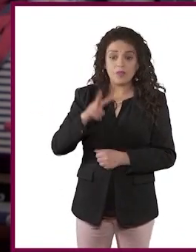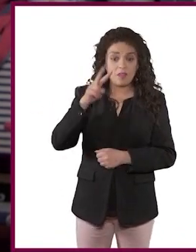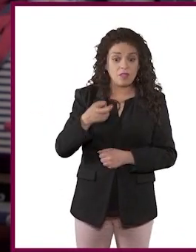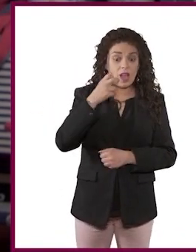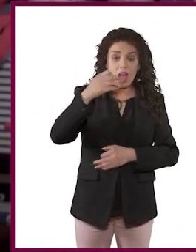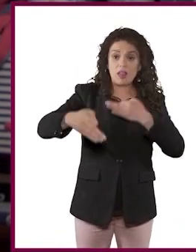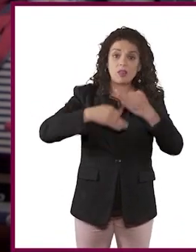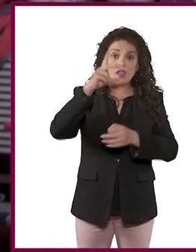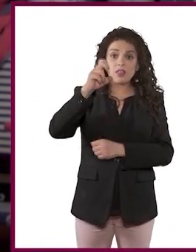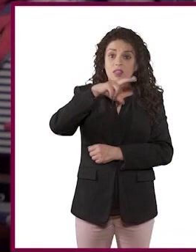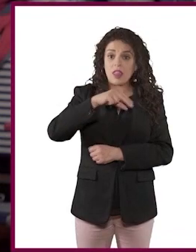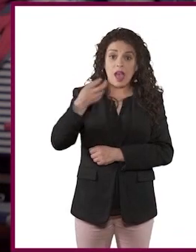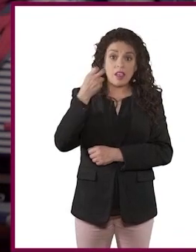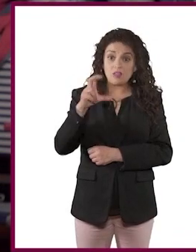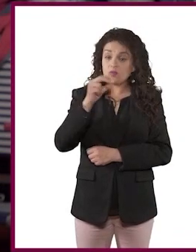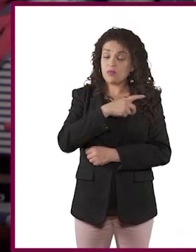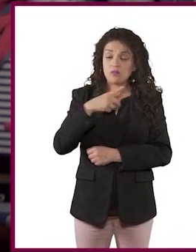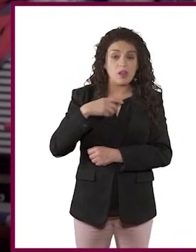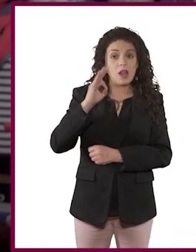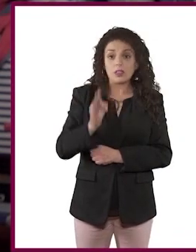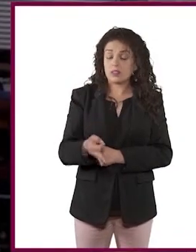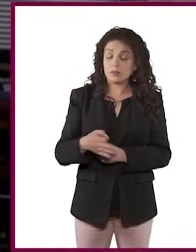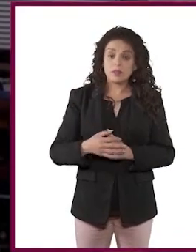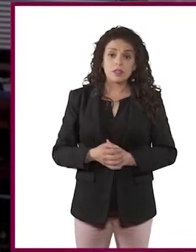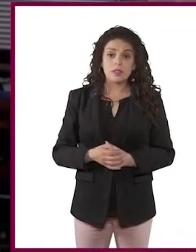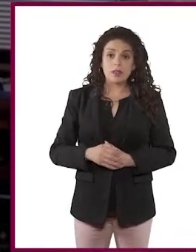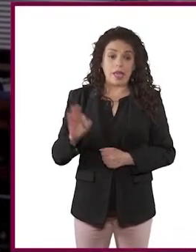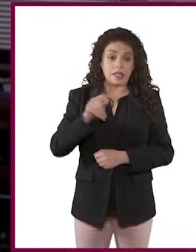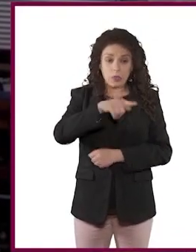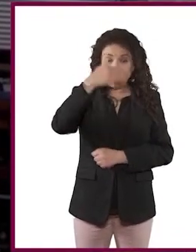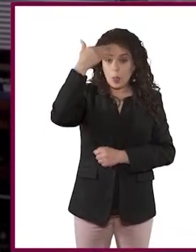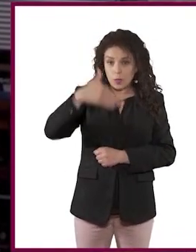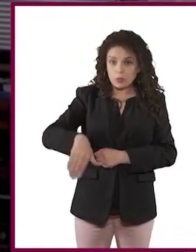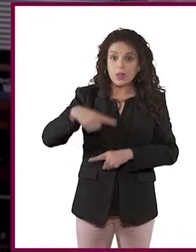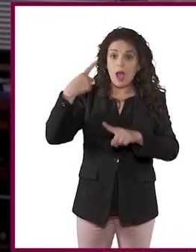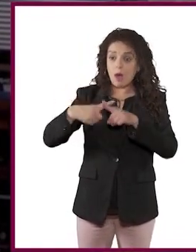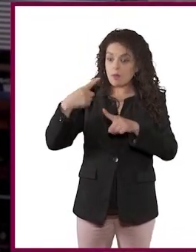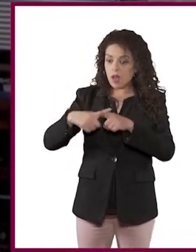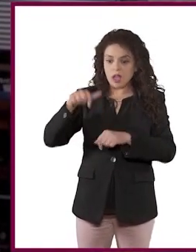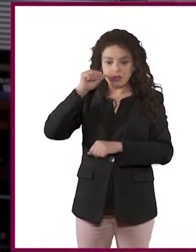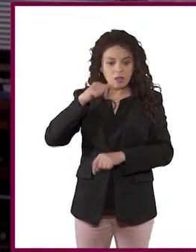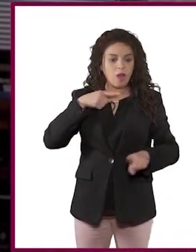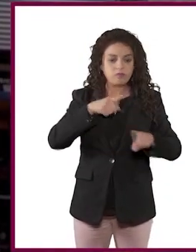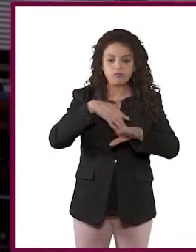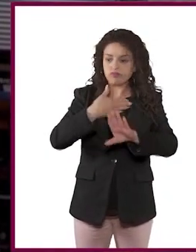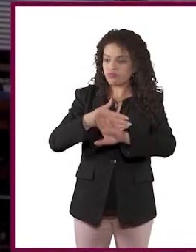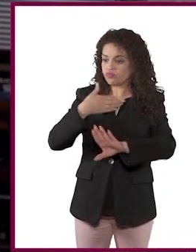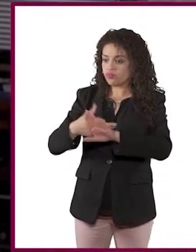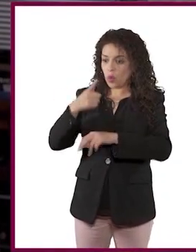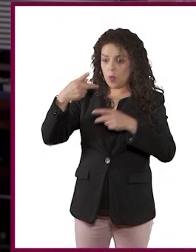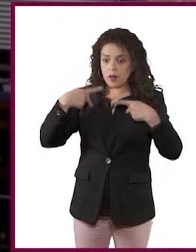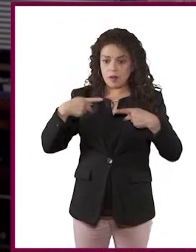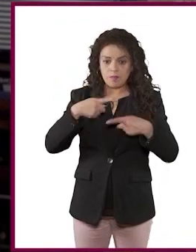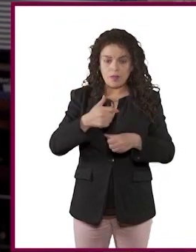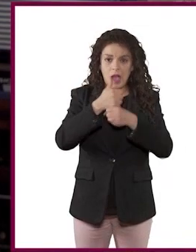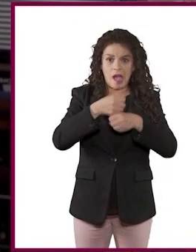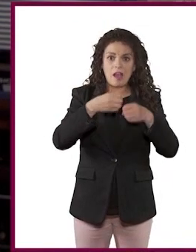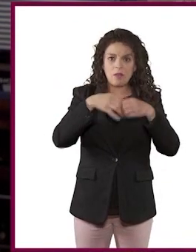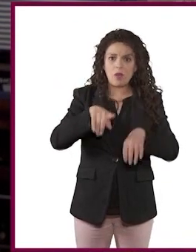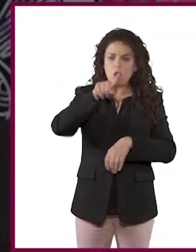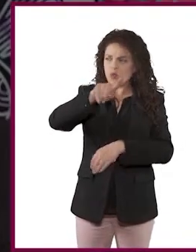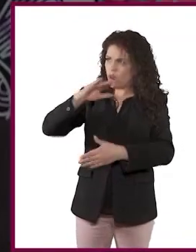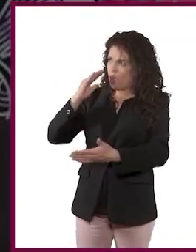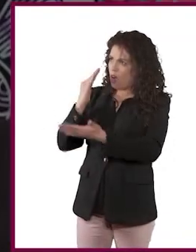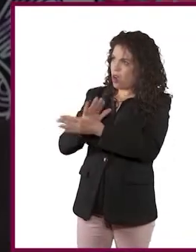perjudica a todos y no deberíamos dejar que ocurra. Si sabes de alguien que ejerza violencia laboral contra una persona,